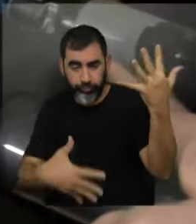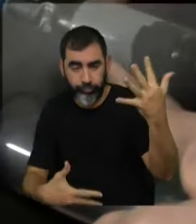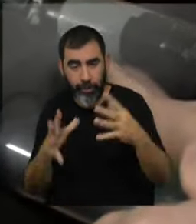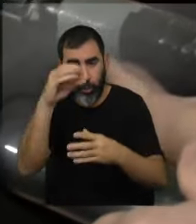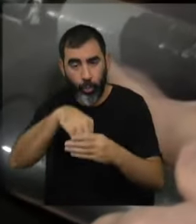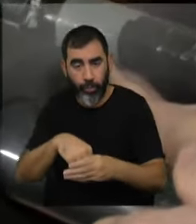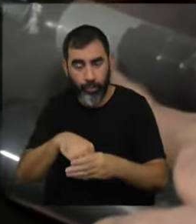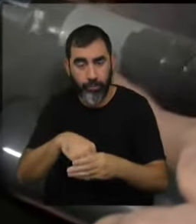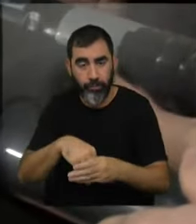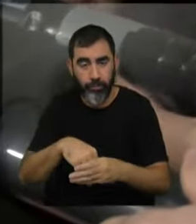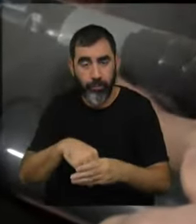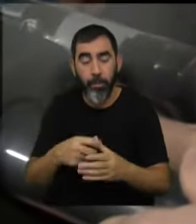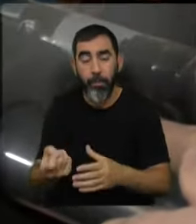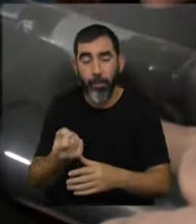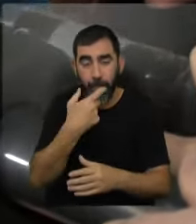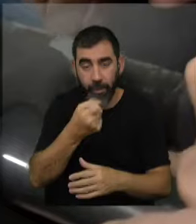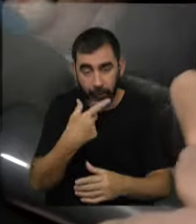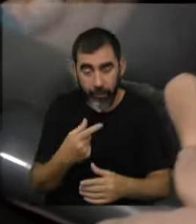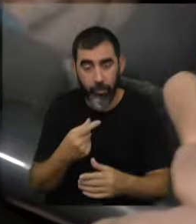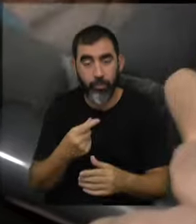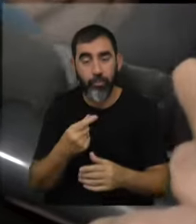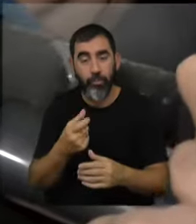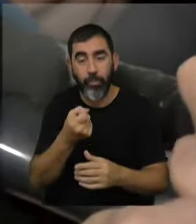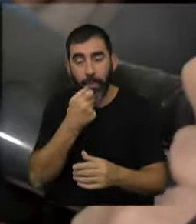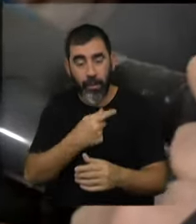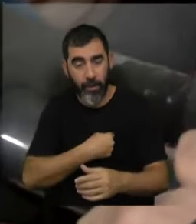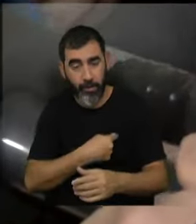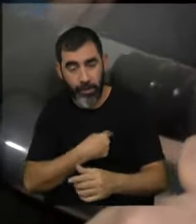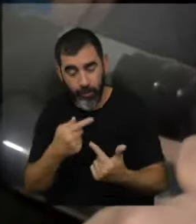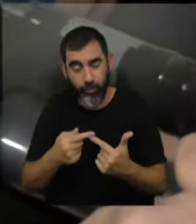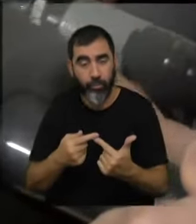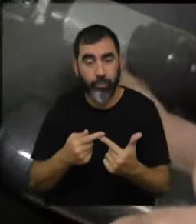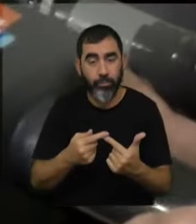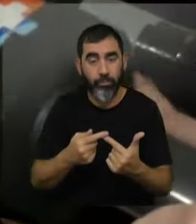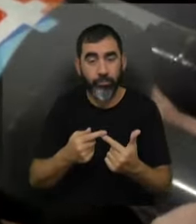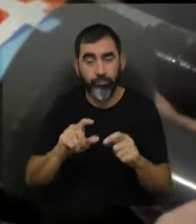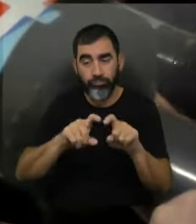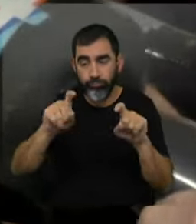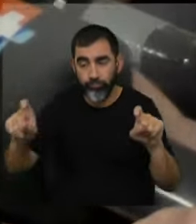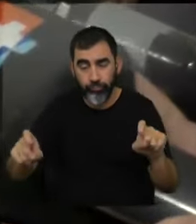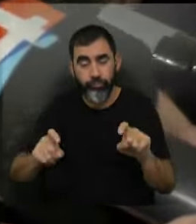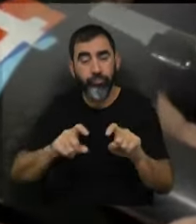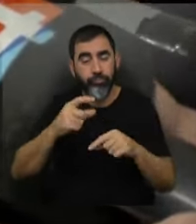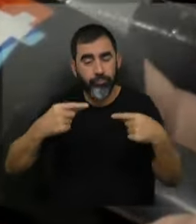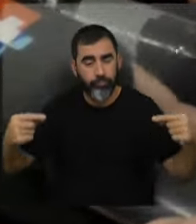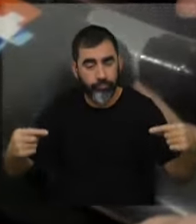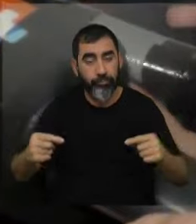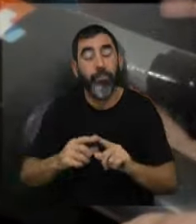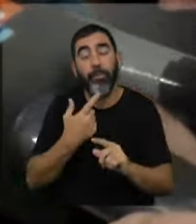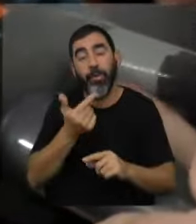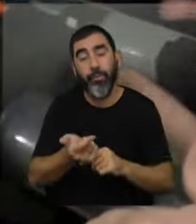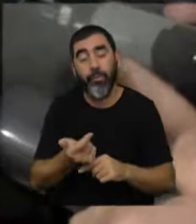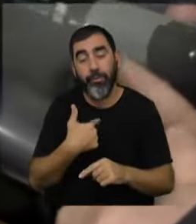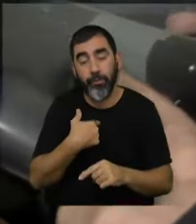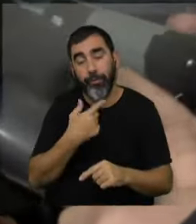incluido cardiología los medicamentos todos los medicamentos cardiológicos las ergometría los electrocardiogramas Y si por ejemplo